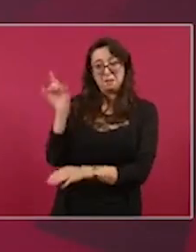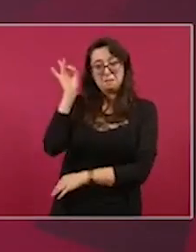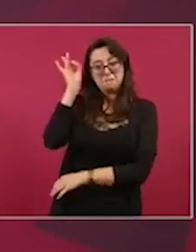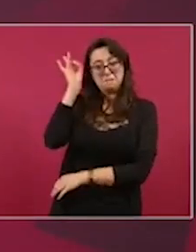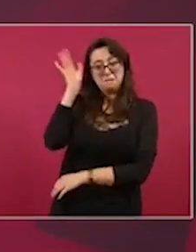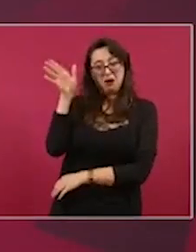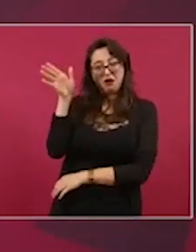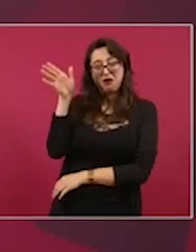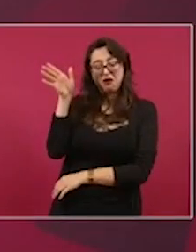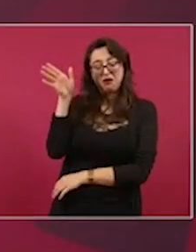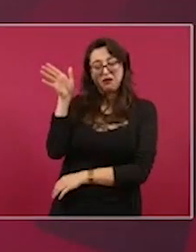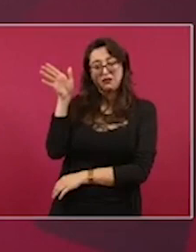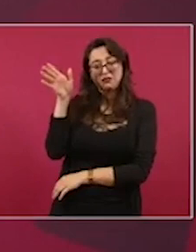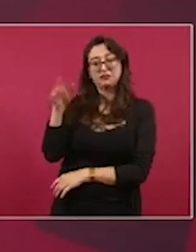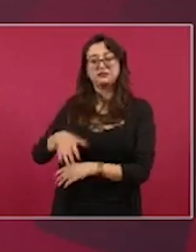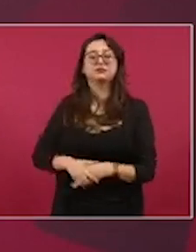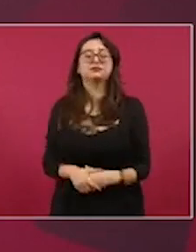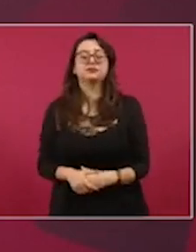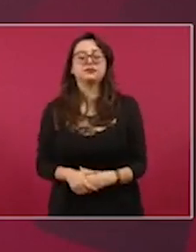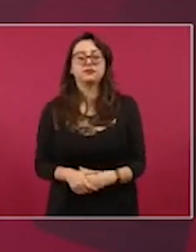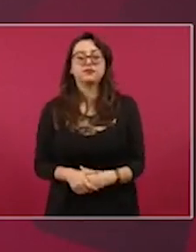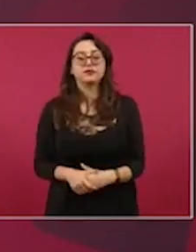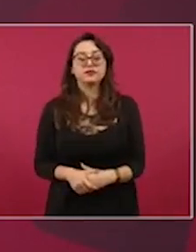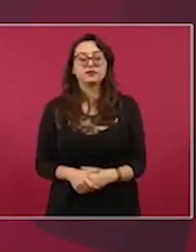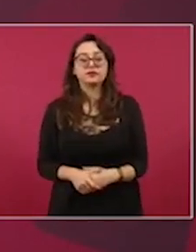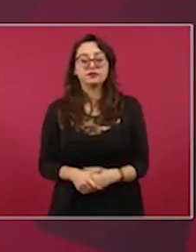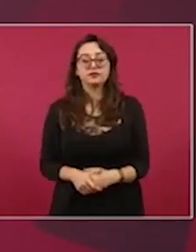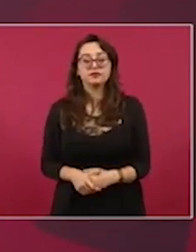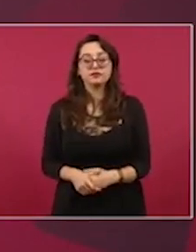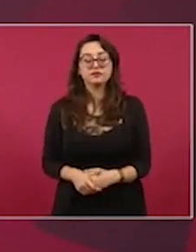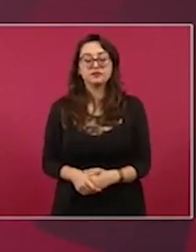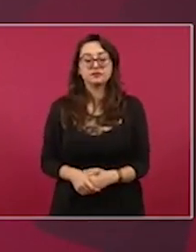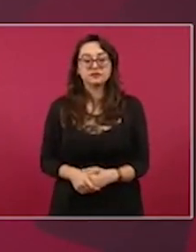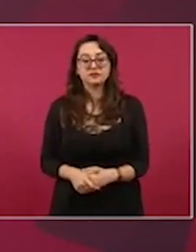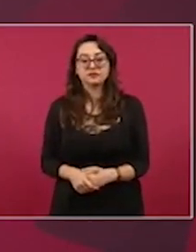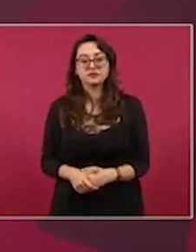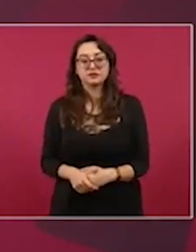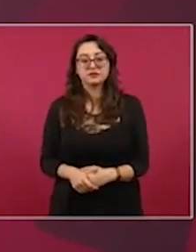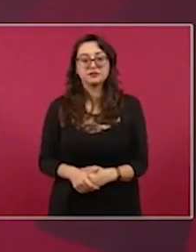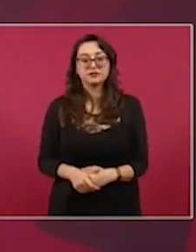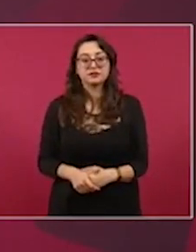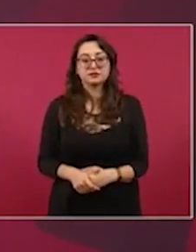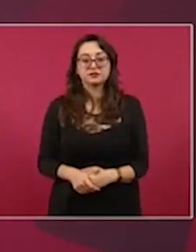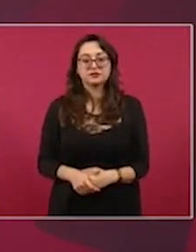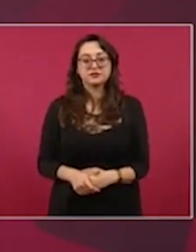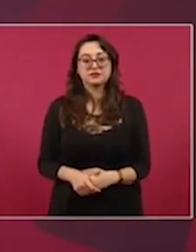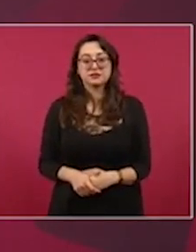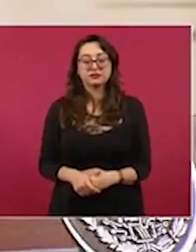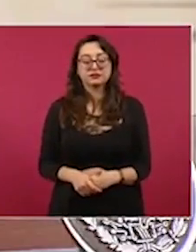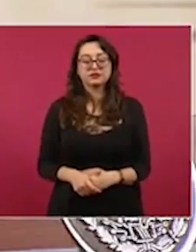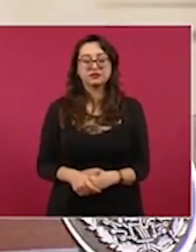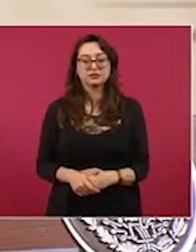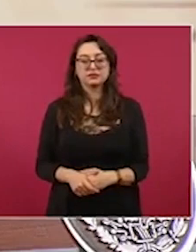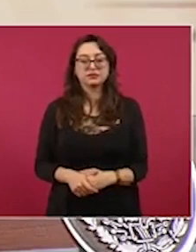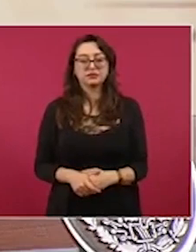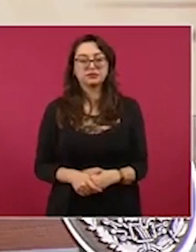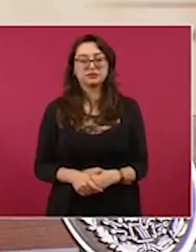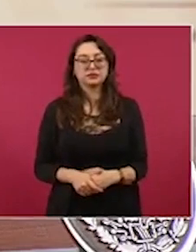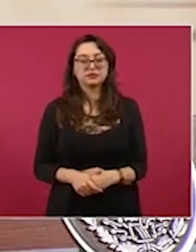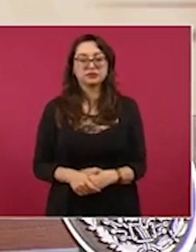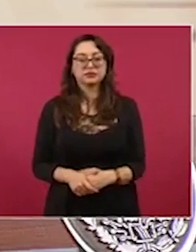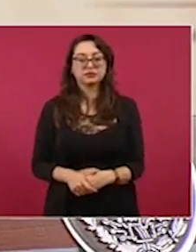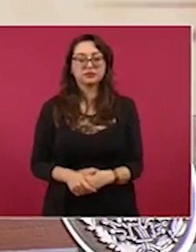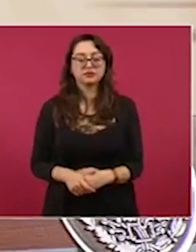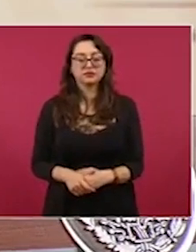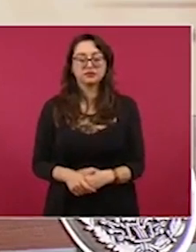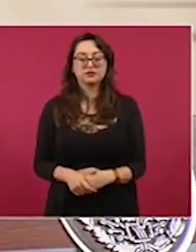se afecte la marcha y la consolidación de la Guardia Nacional, Rosa Isela Rodríguez, secretaria de Seguridad y Protección Ciudadana,